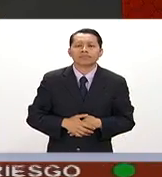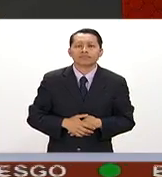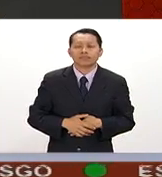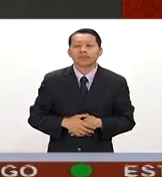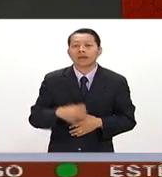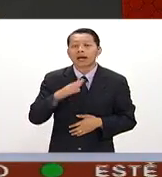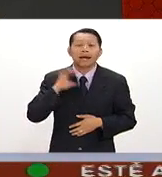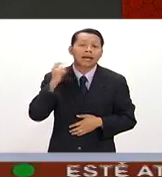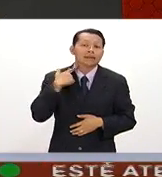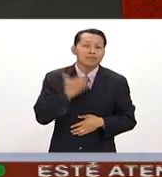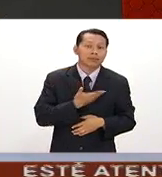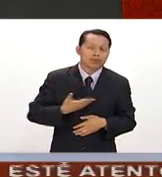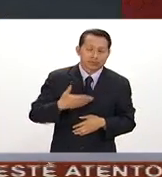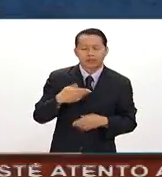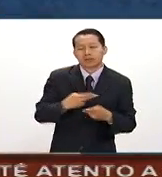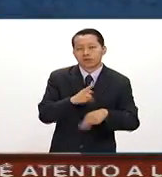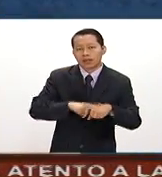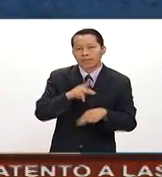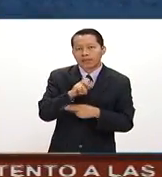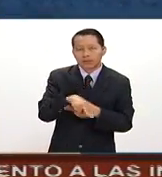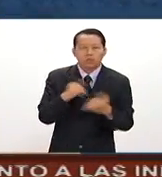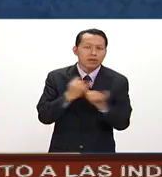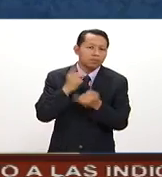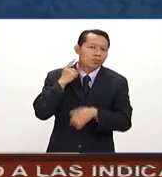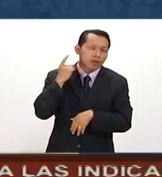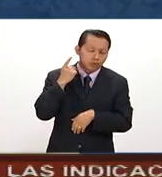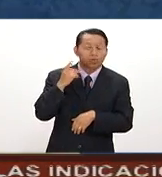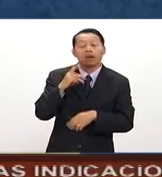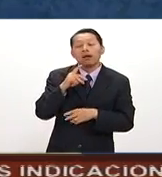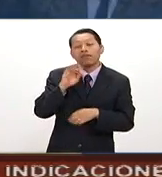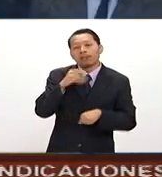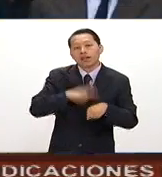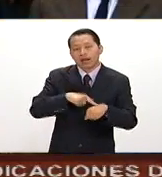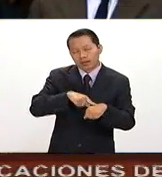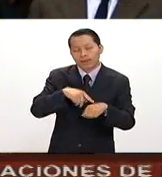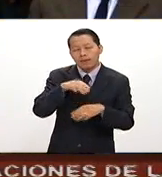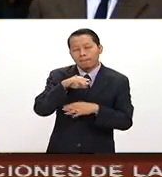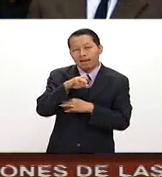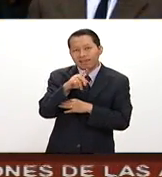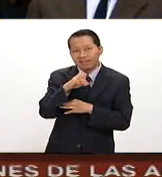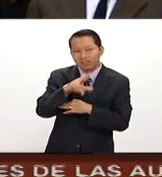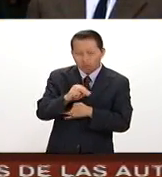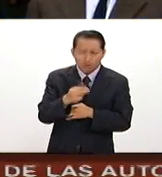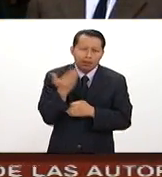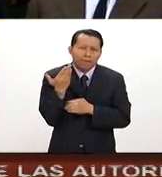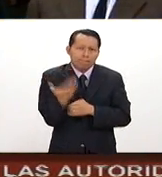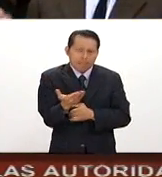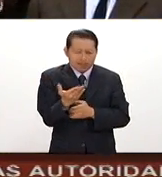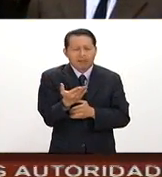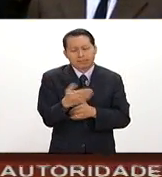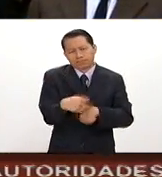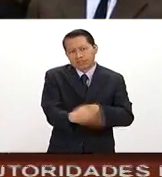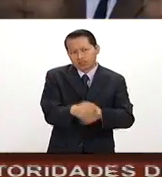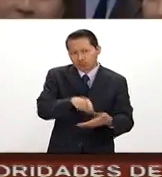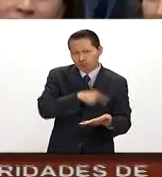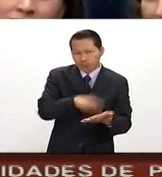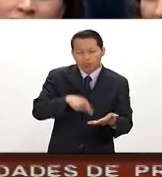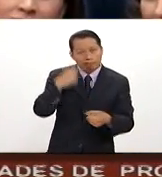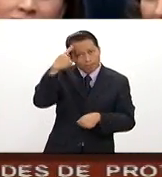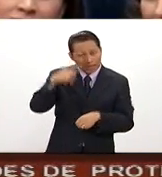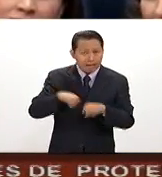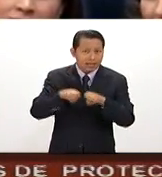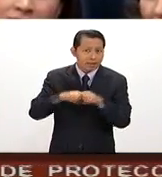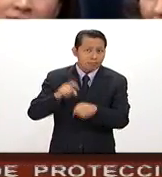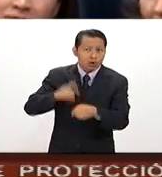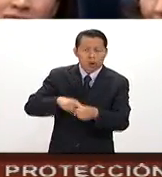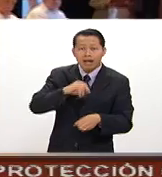El expresidente nacional del PAN y diputado federal Gustavo Madero solicitó licencia por tiempo indefinido. Él se va a incorporar al equipo de